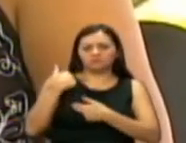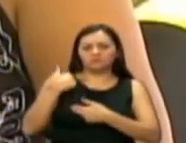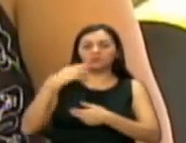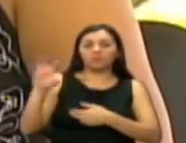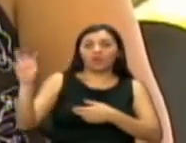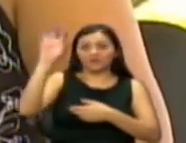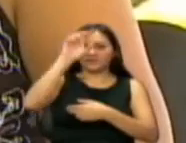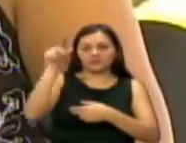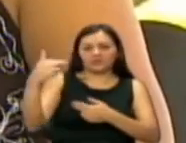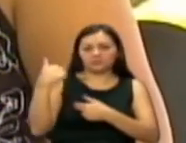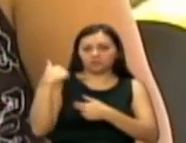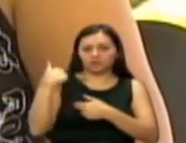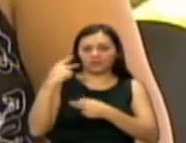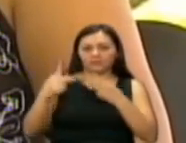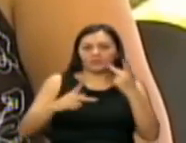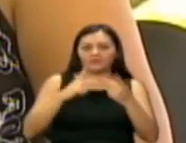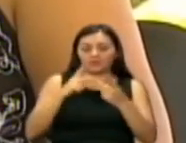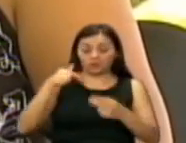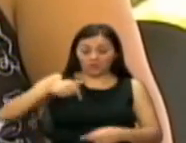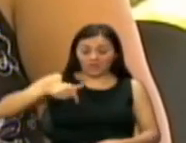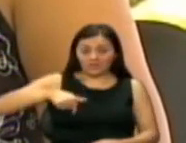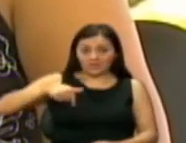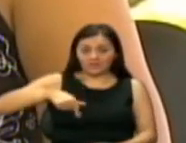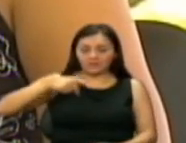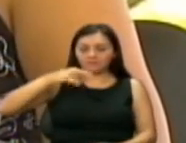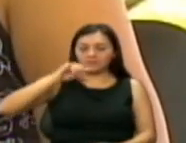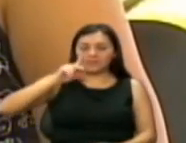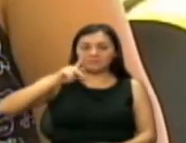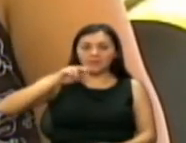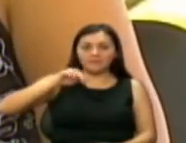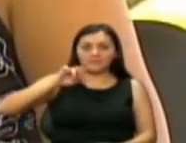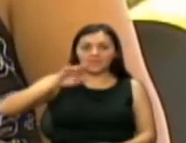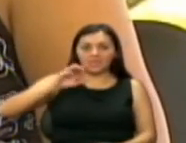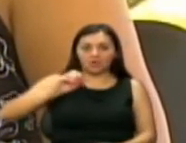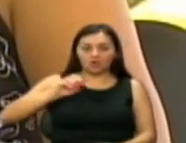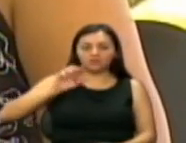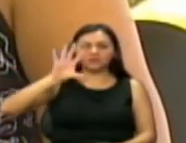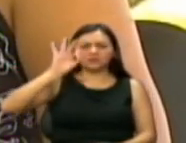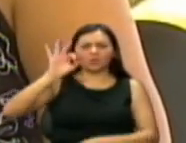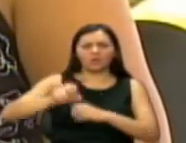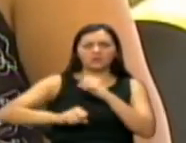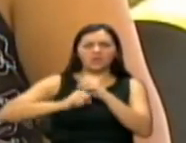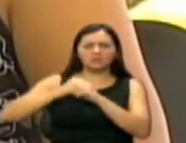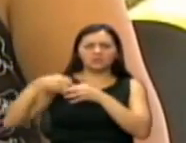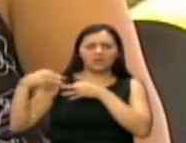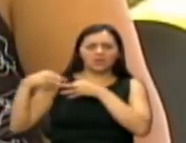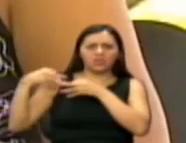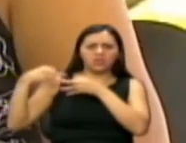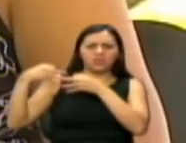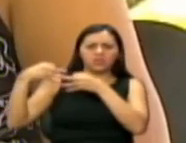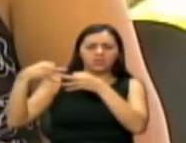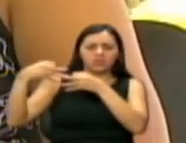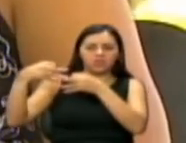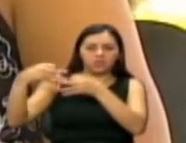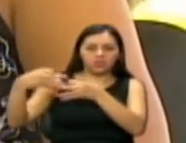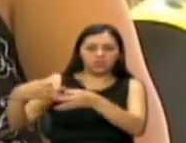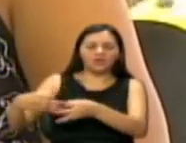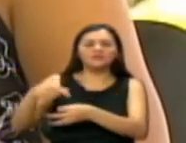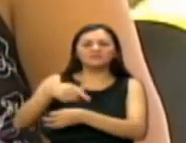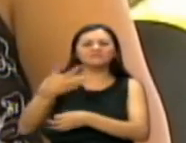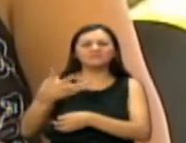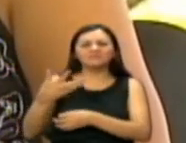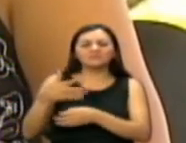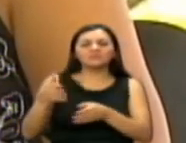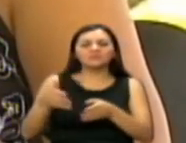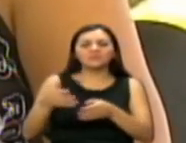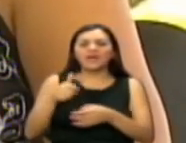provinciales. Acá, justamente en Pimampiro, está pendiente desde hace 50 años un proyecto que es Puruanta, Pimampiro y Aguarcocha, que es especialmente un proyecto